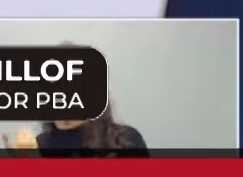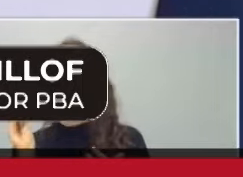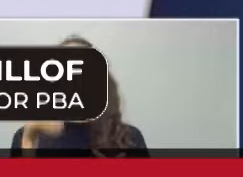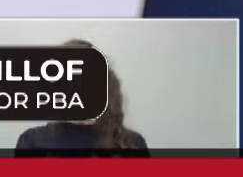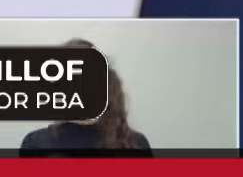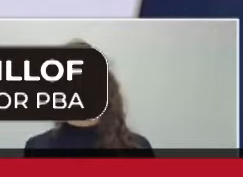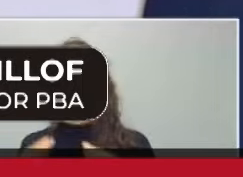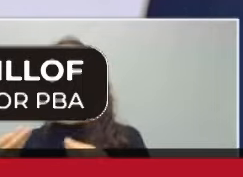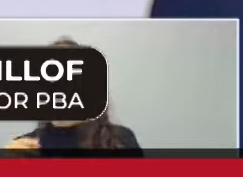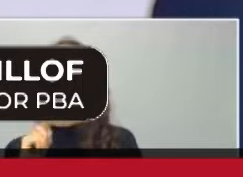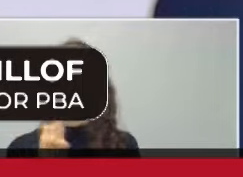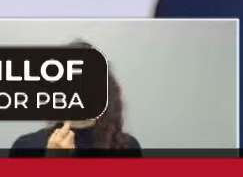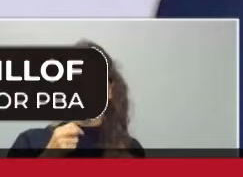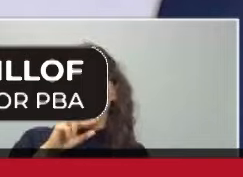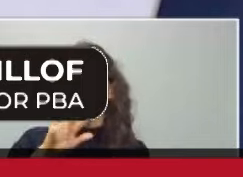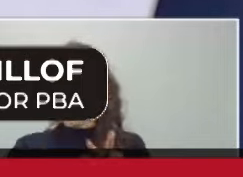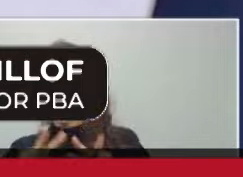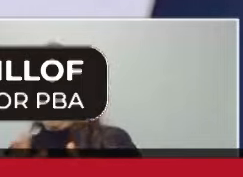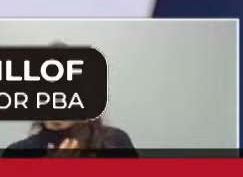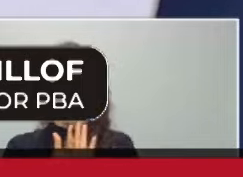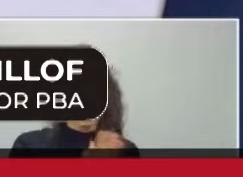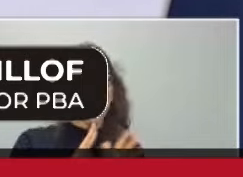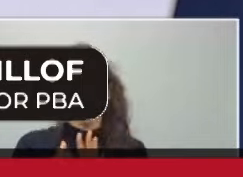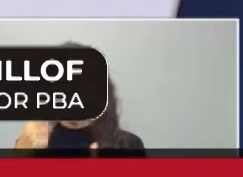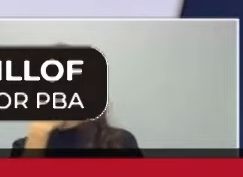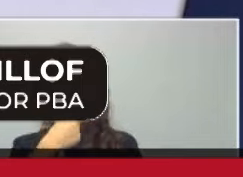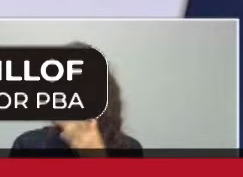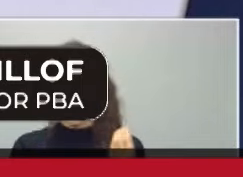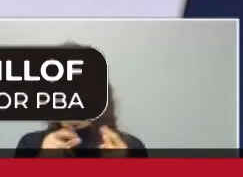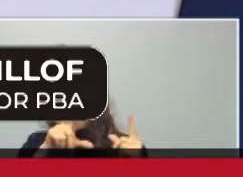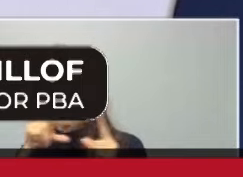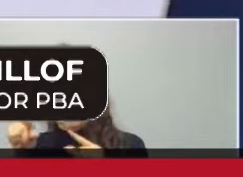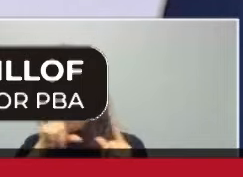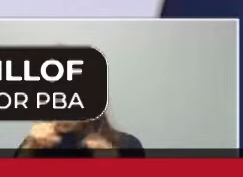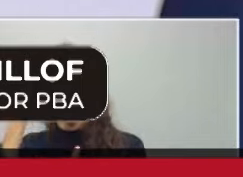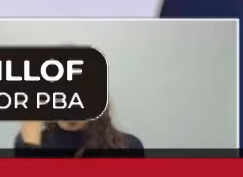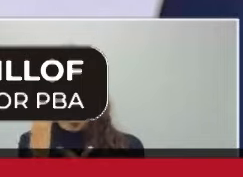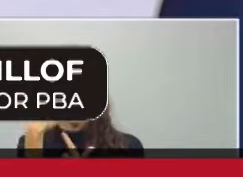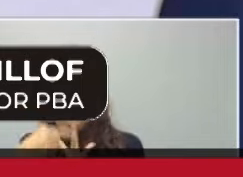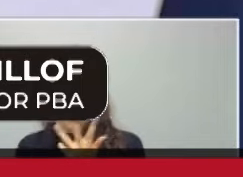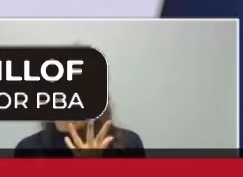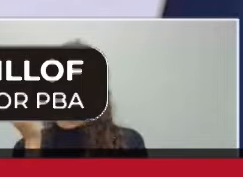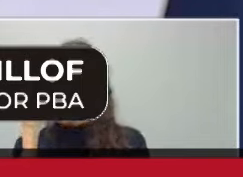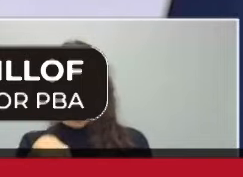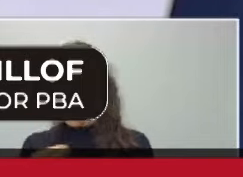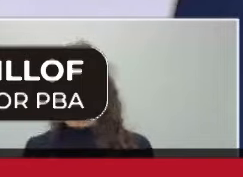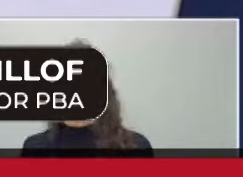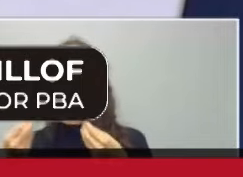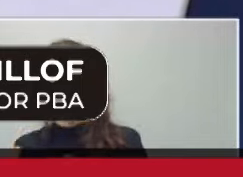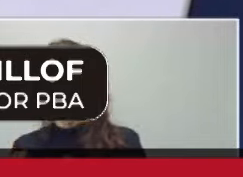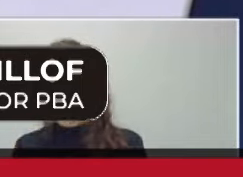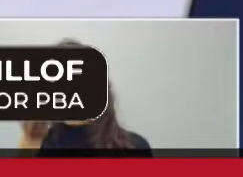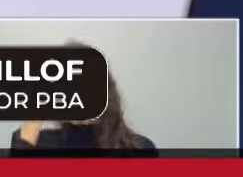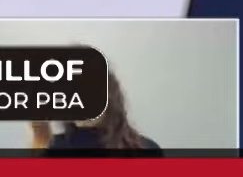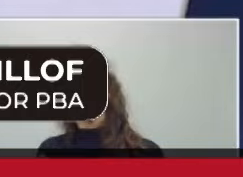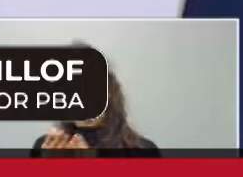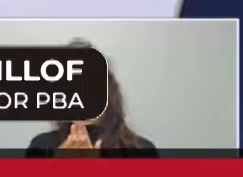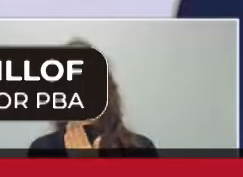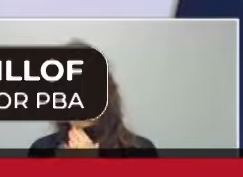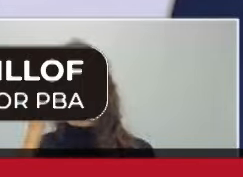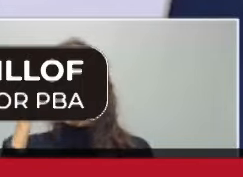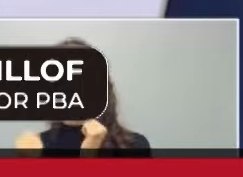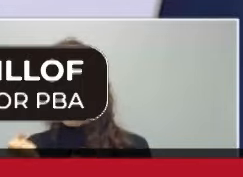diferentes caminos que hemos tomado para hacer estos reclamos. En el caso particular del ministro de Economía, se